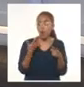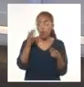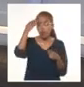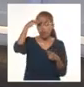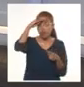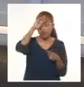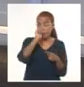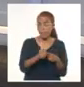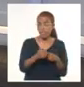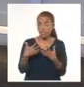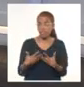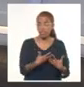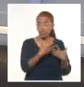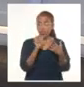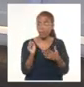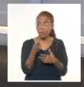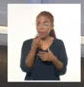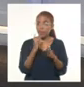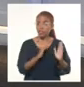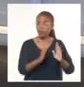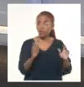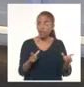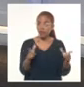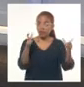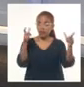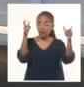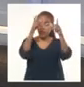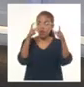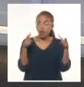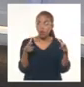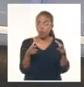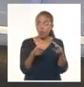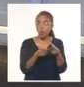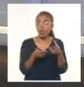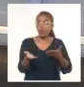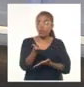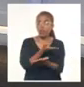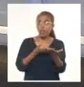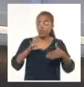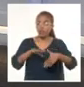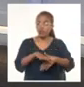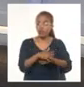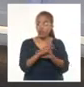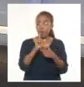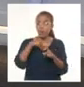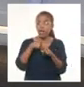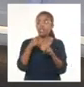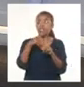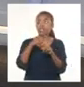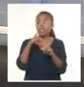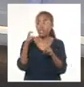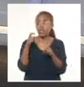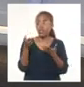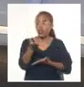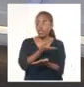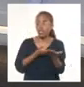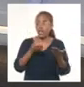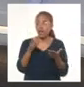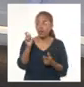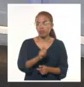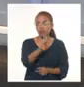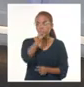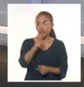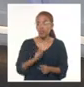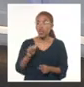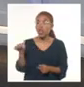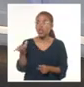primera temporada en la Casa Blanca redujo al mínimo los vínculos diplomáticos y los intercambios técnicos. También detuvieron el trabajo del